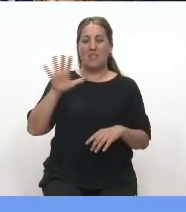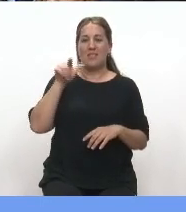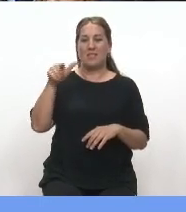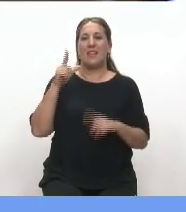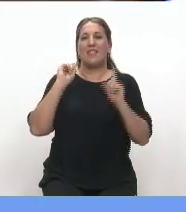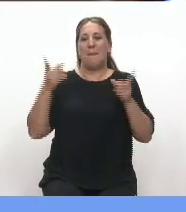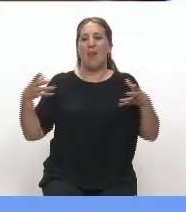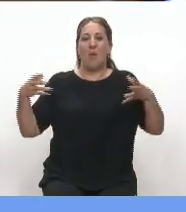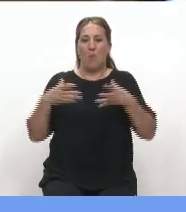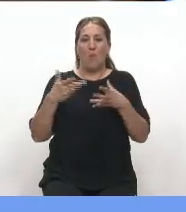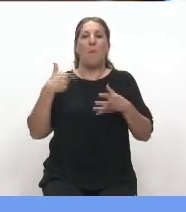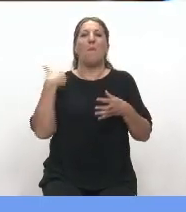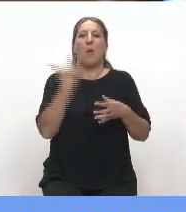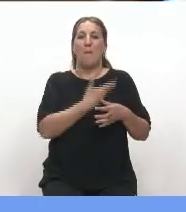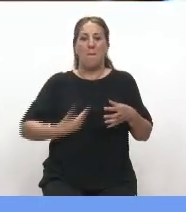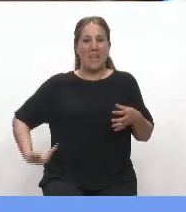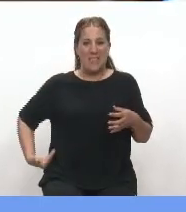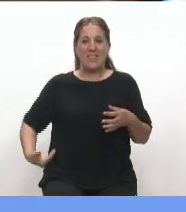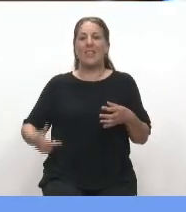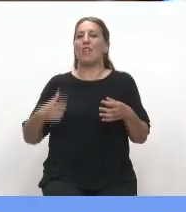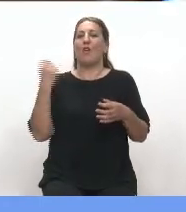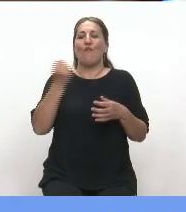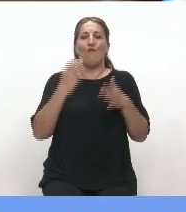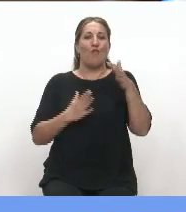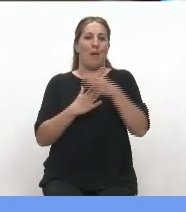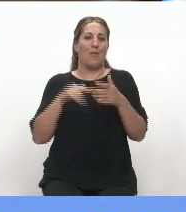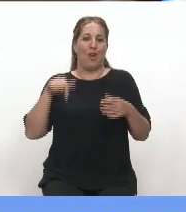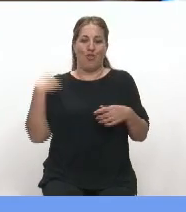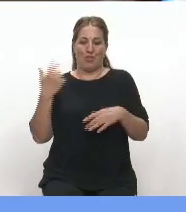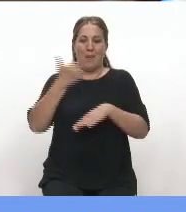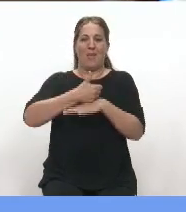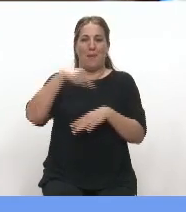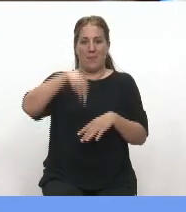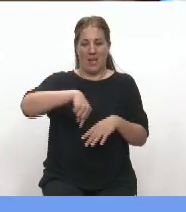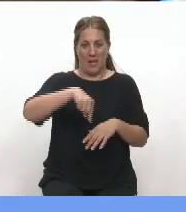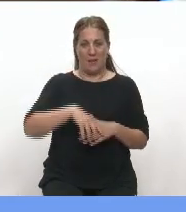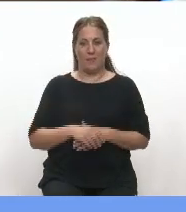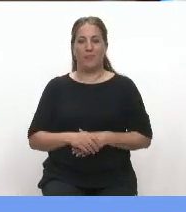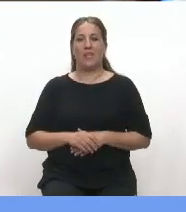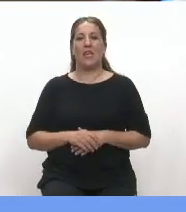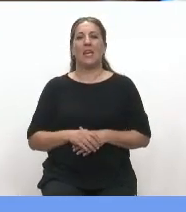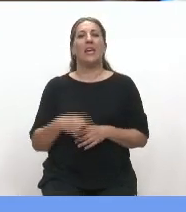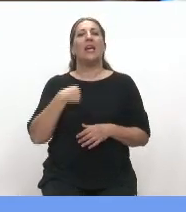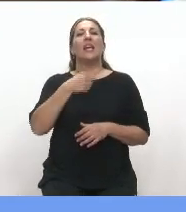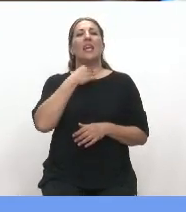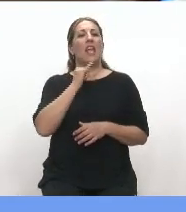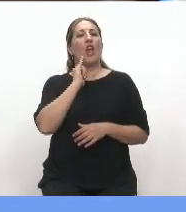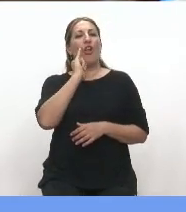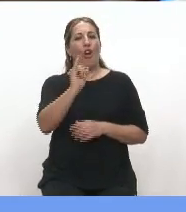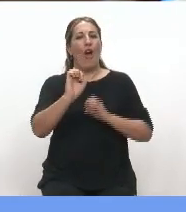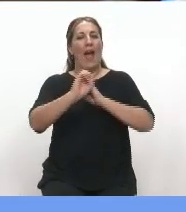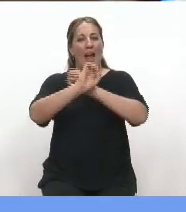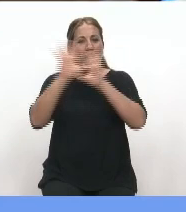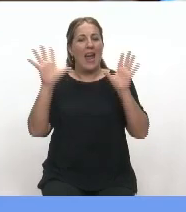presidencial, que indudablemente fue fundamental para que hoy estemos acá. Quiero dejar en claro que es muy